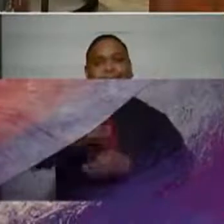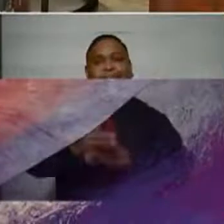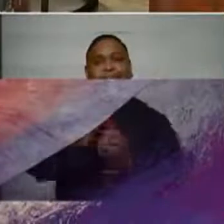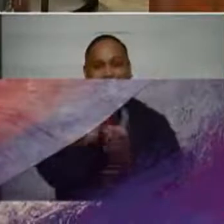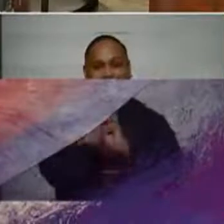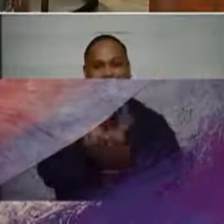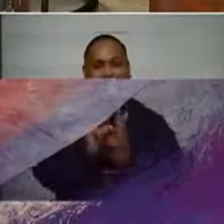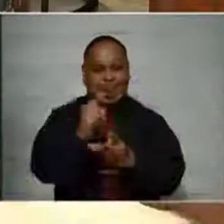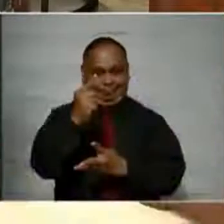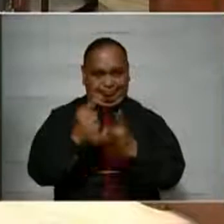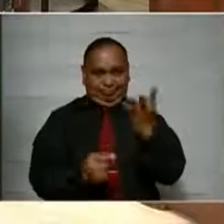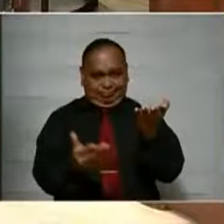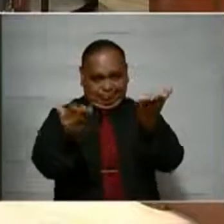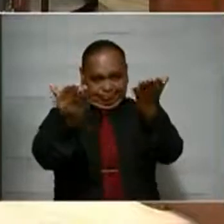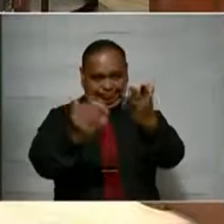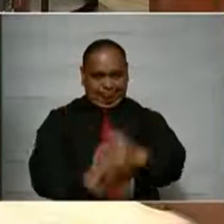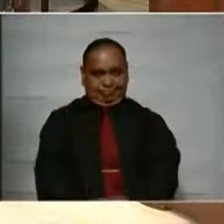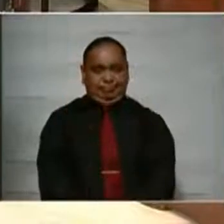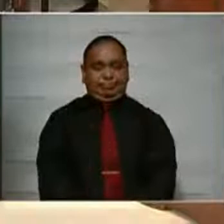plática